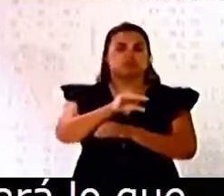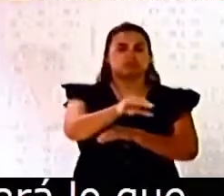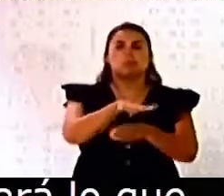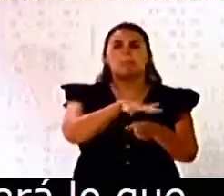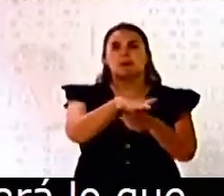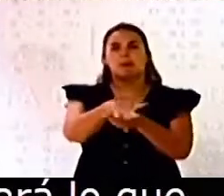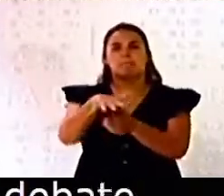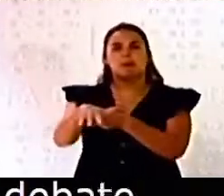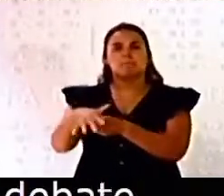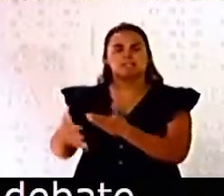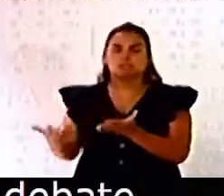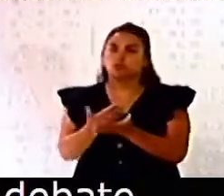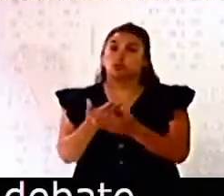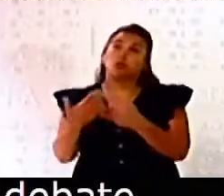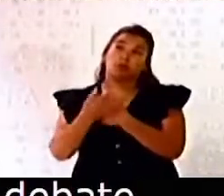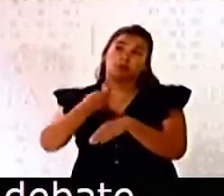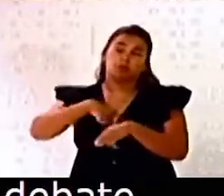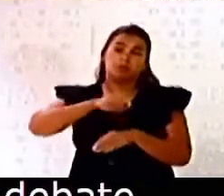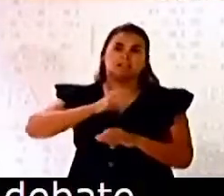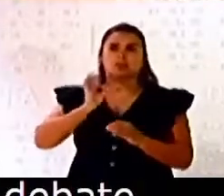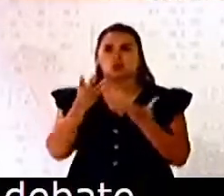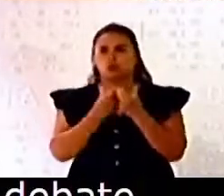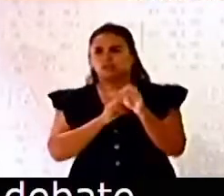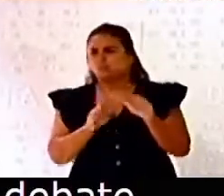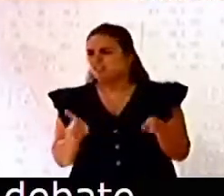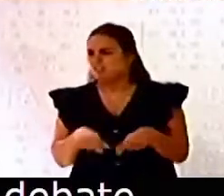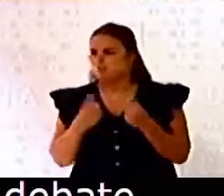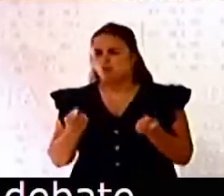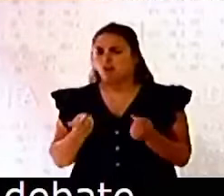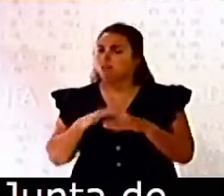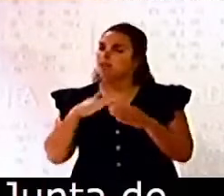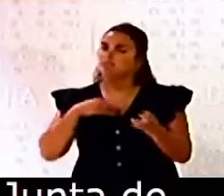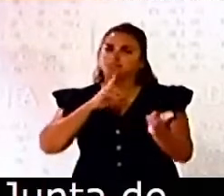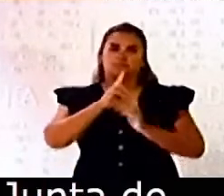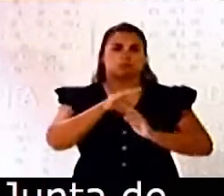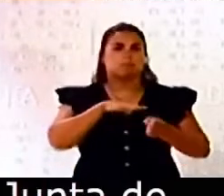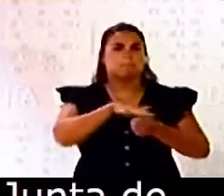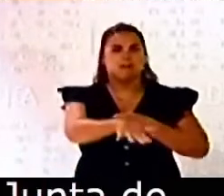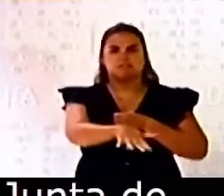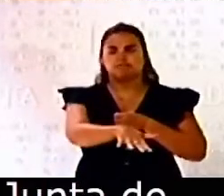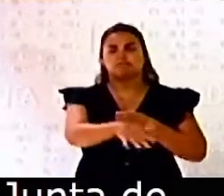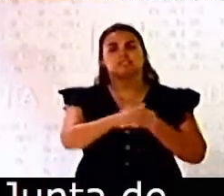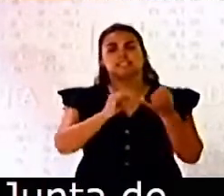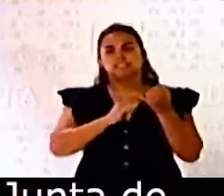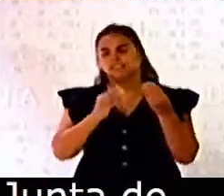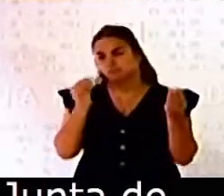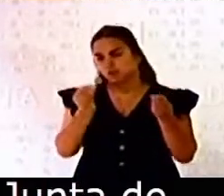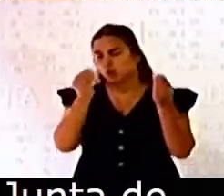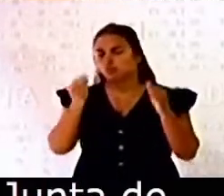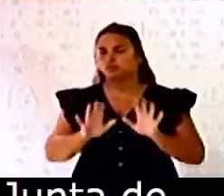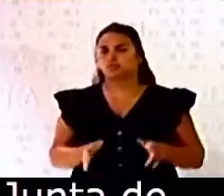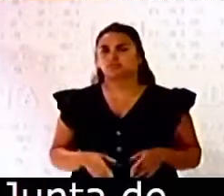bien del Gobierno de España o de la Junta de Extremadura, para dar una respuesta a esta crisis,